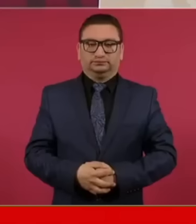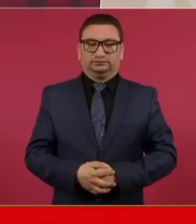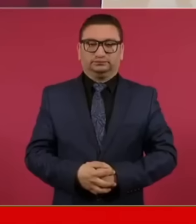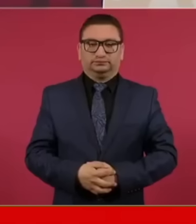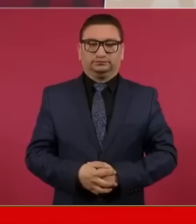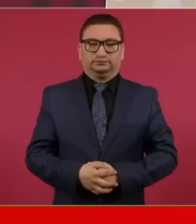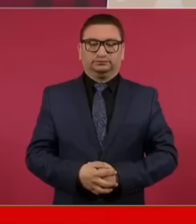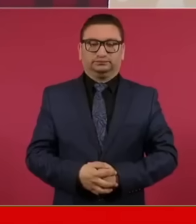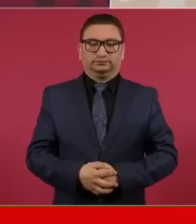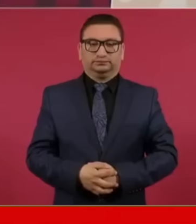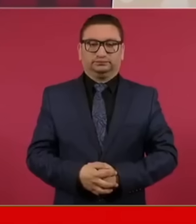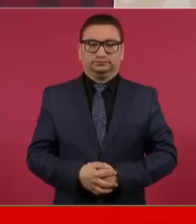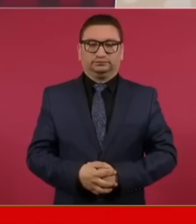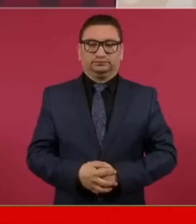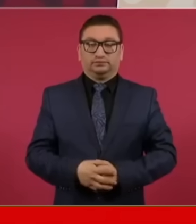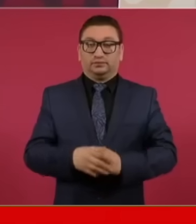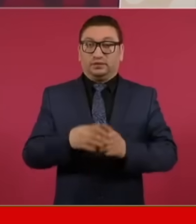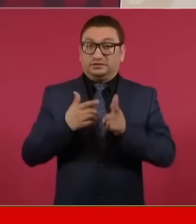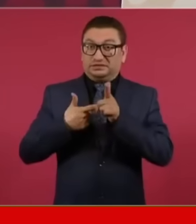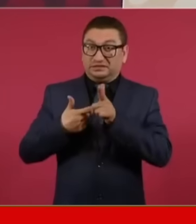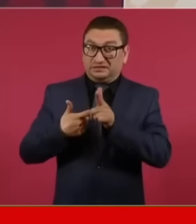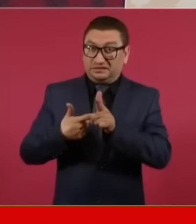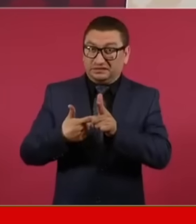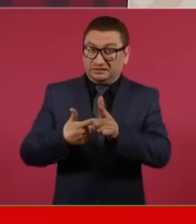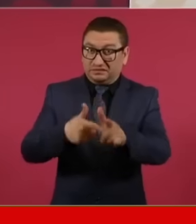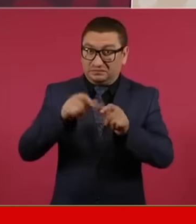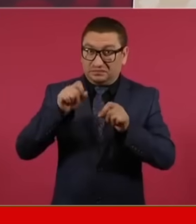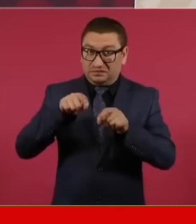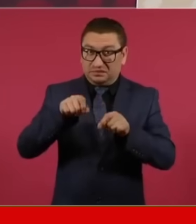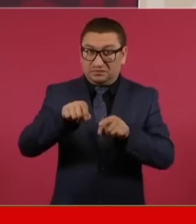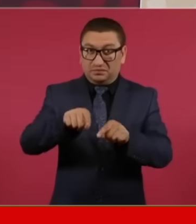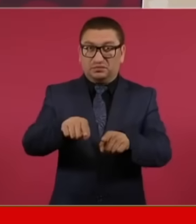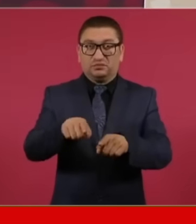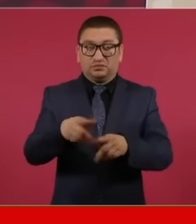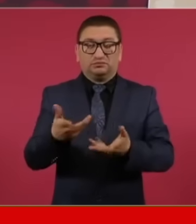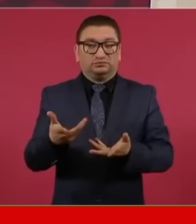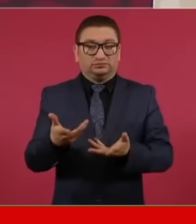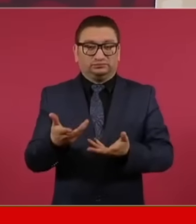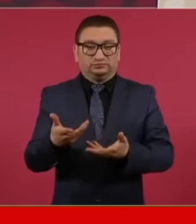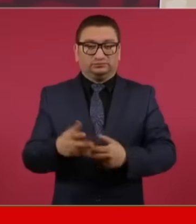hubiesen mantenido la misma política,